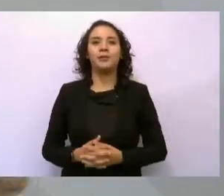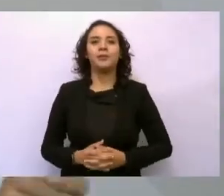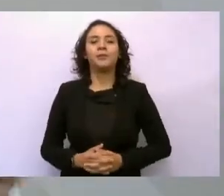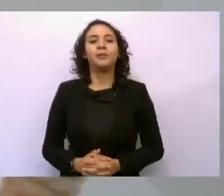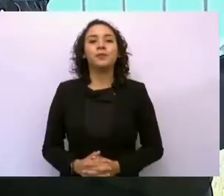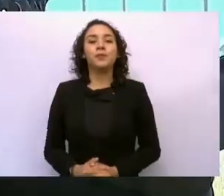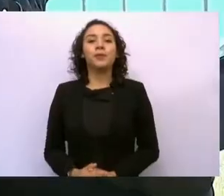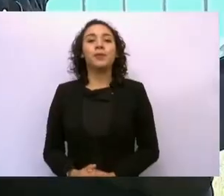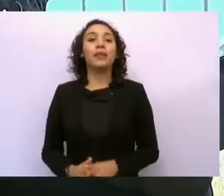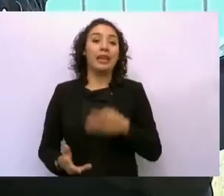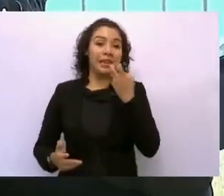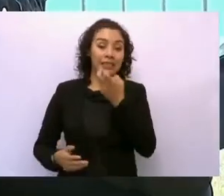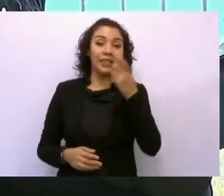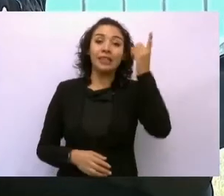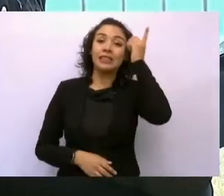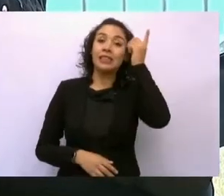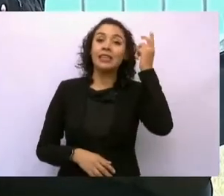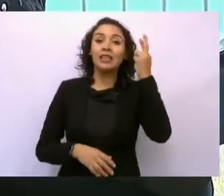La directora